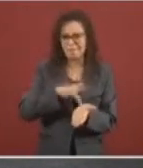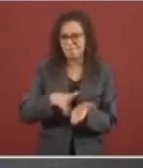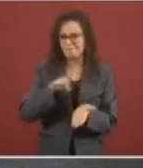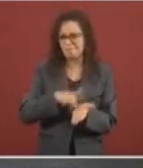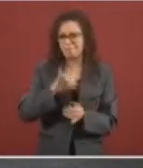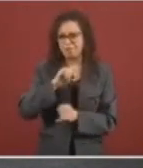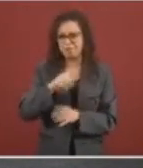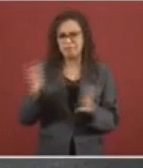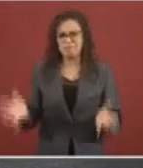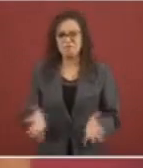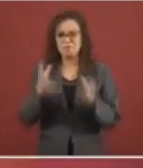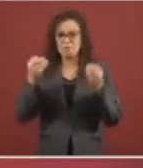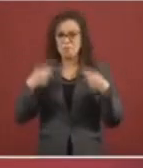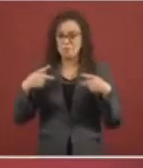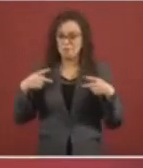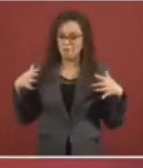como borregada